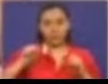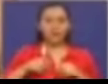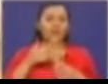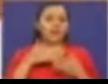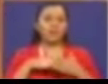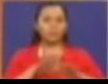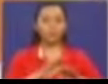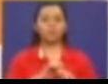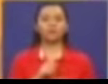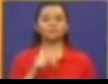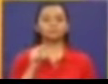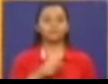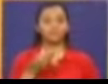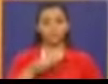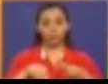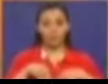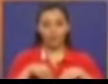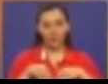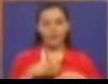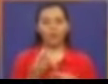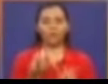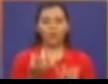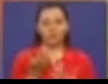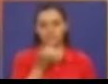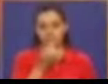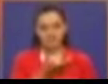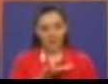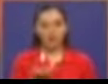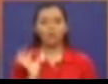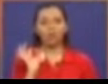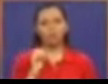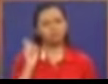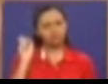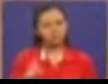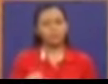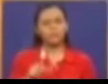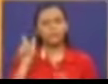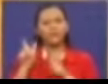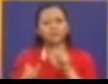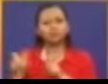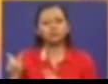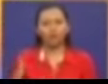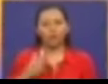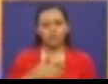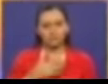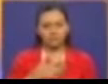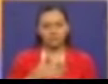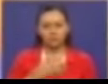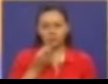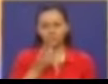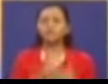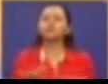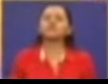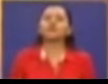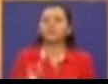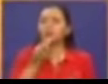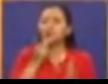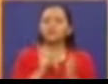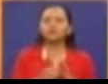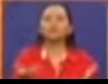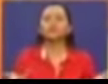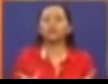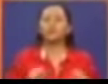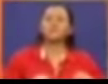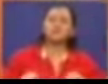de tal supermercado hay un producto de mala calidad. Eso lo tiene que hacer la ciudadanía. Pero, presidente, ¿dónde denuncio esto? Hay